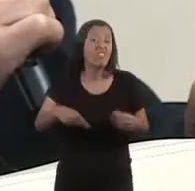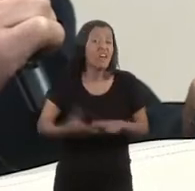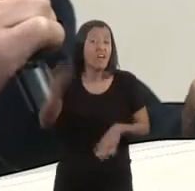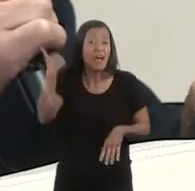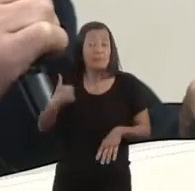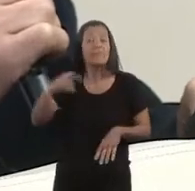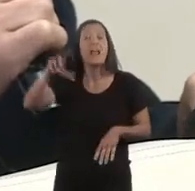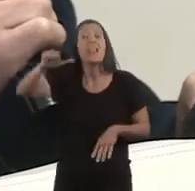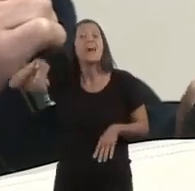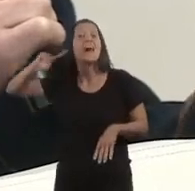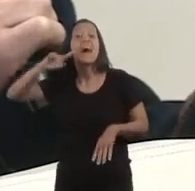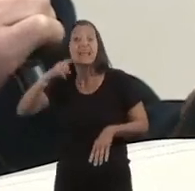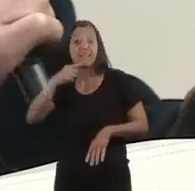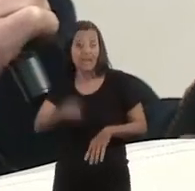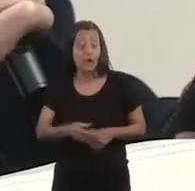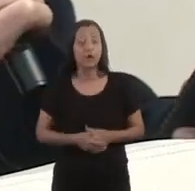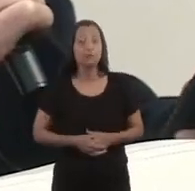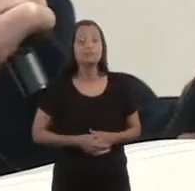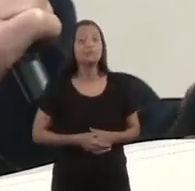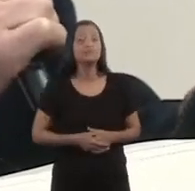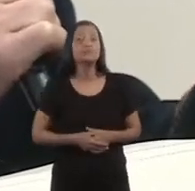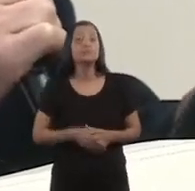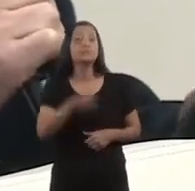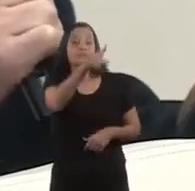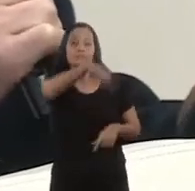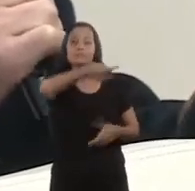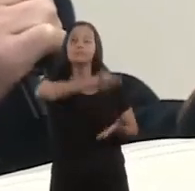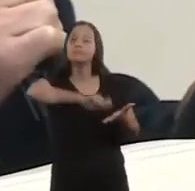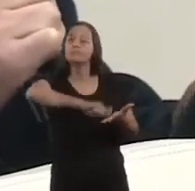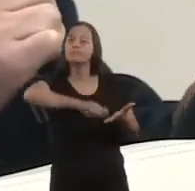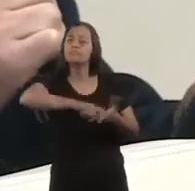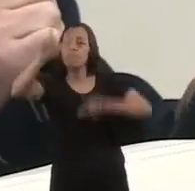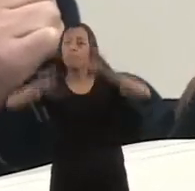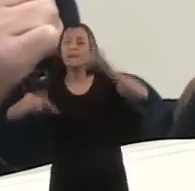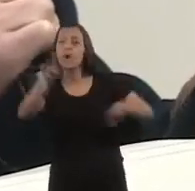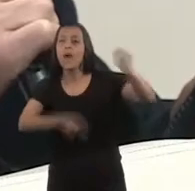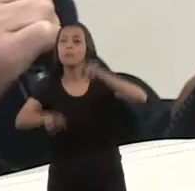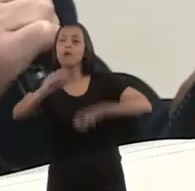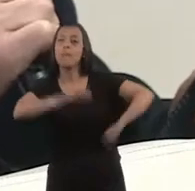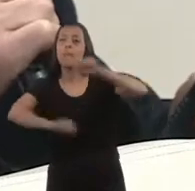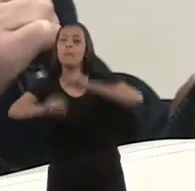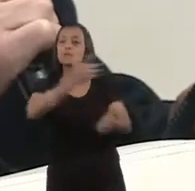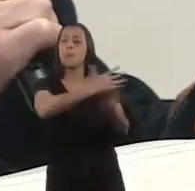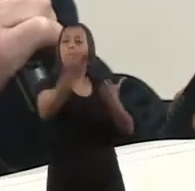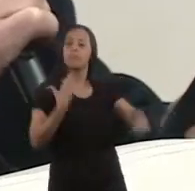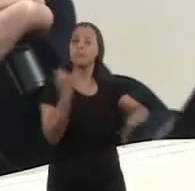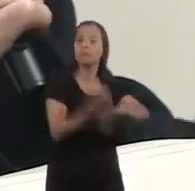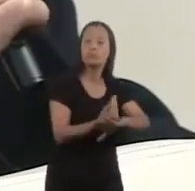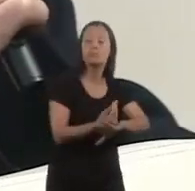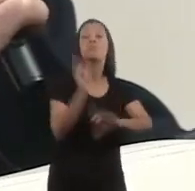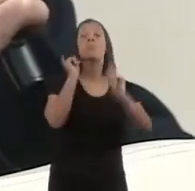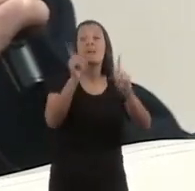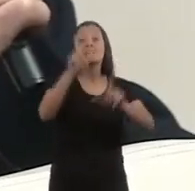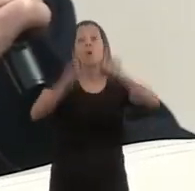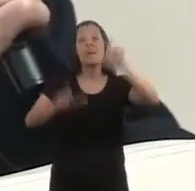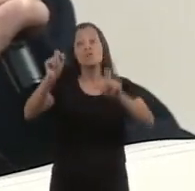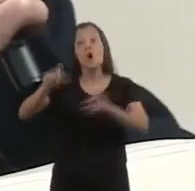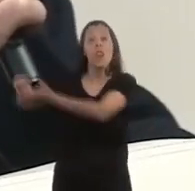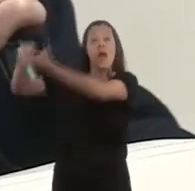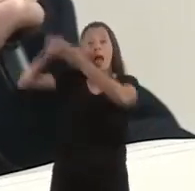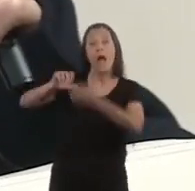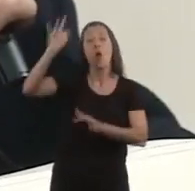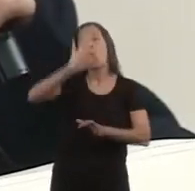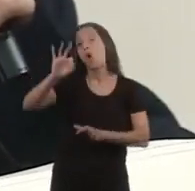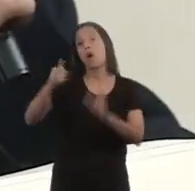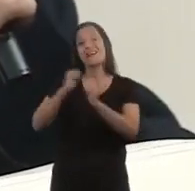Javier Lanari en el que decía: tomen nota, golpistas, los del exterior y los históricos de